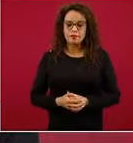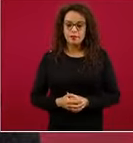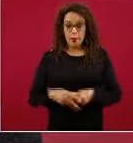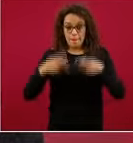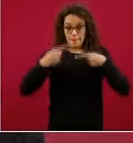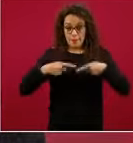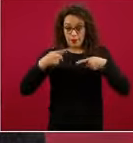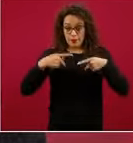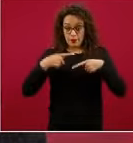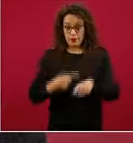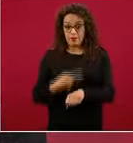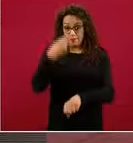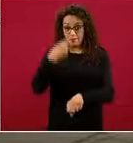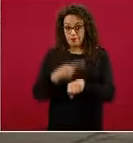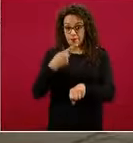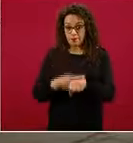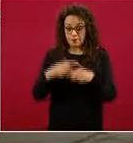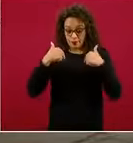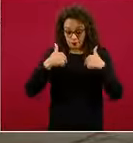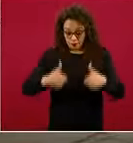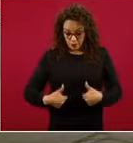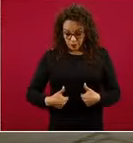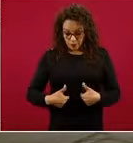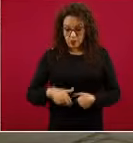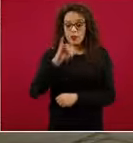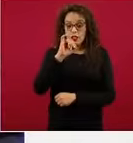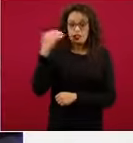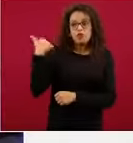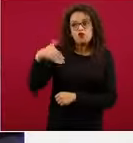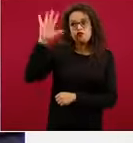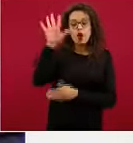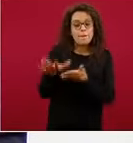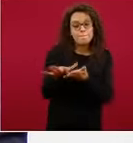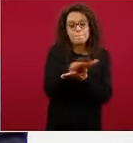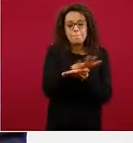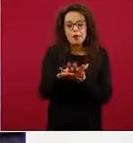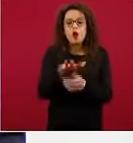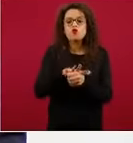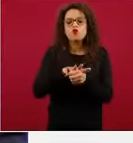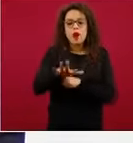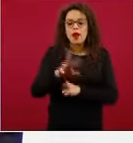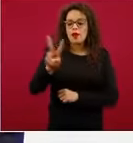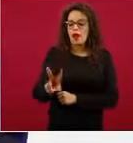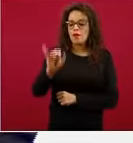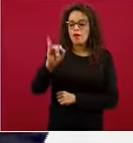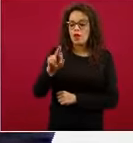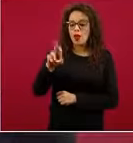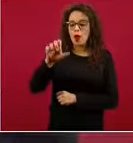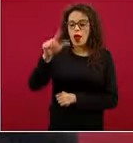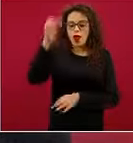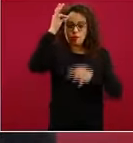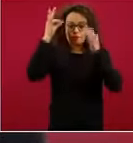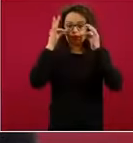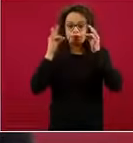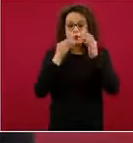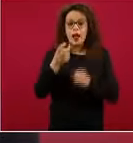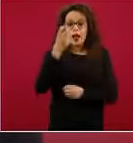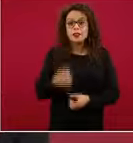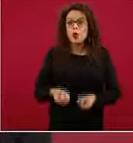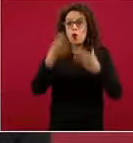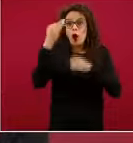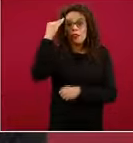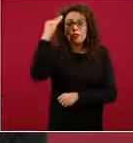o aquejó a los humanos fue erradicada, que fue la viruela. Y eso se logró después de 200 años desde que